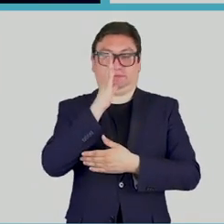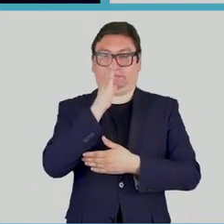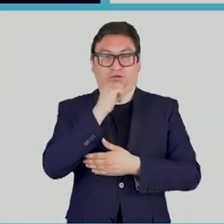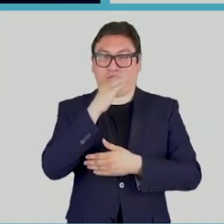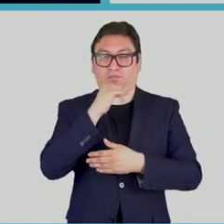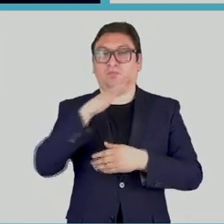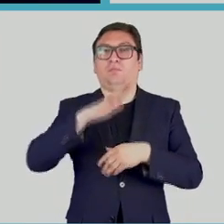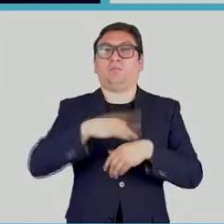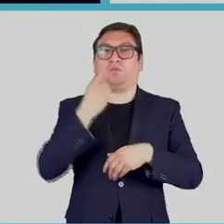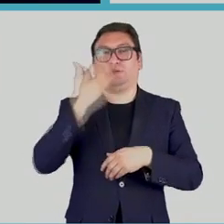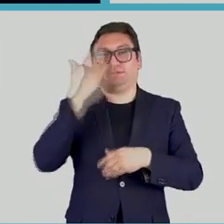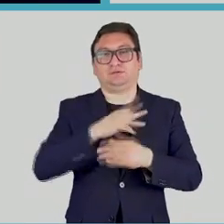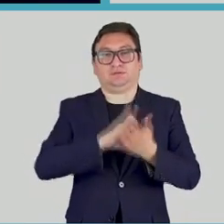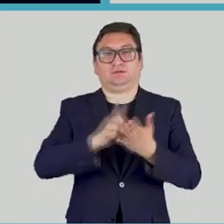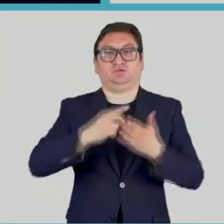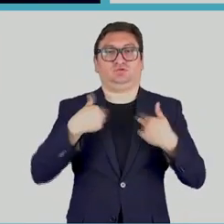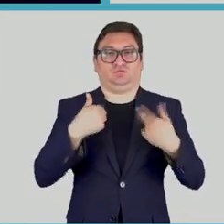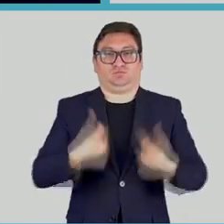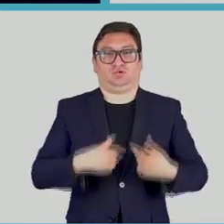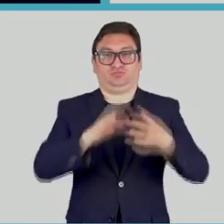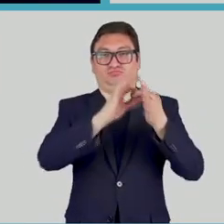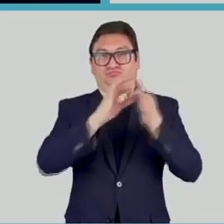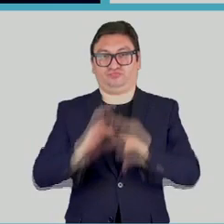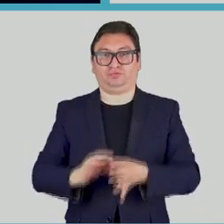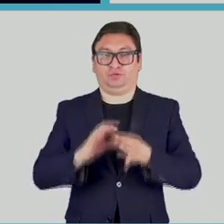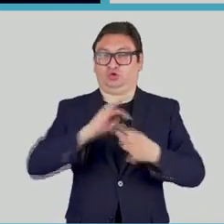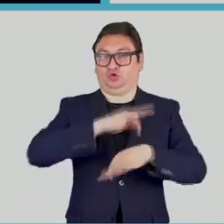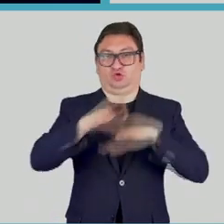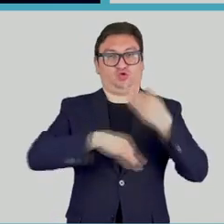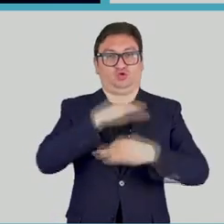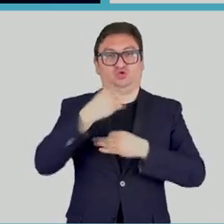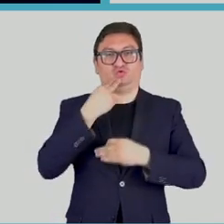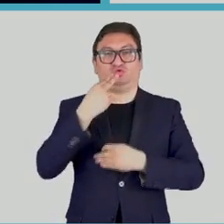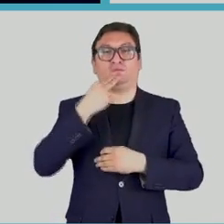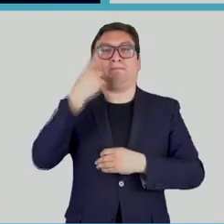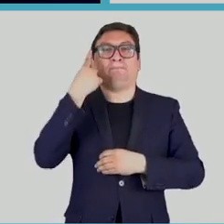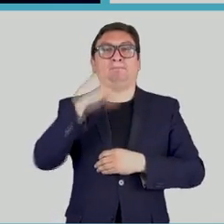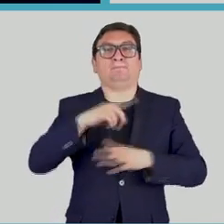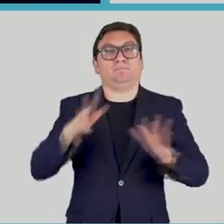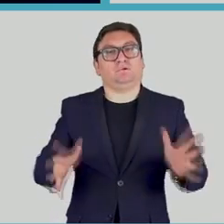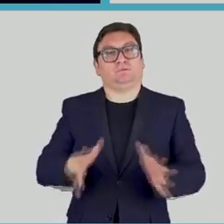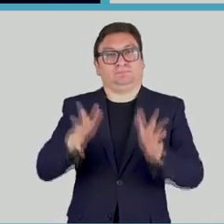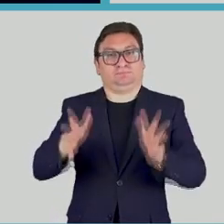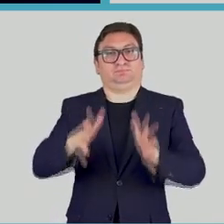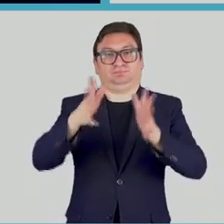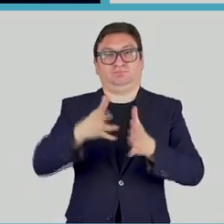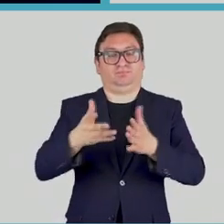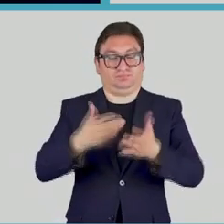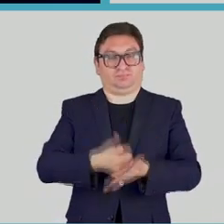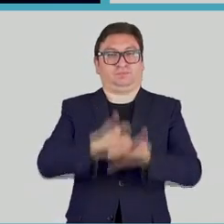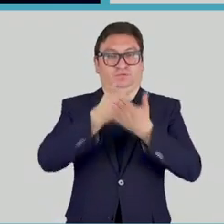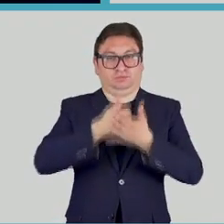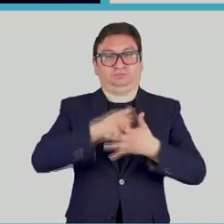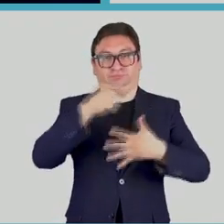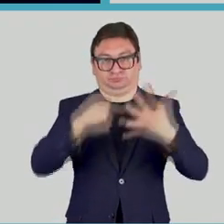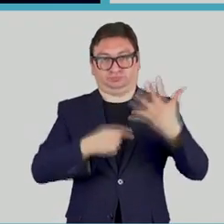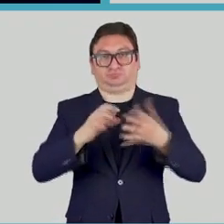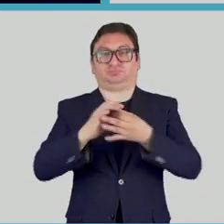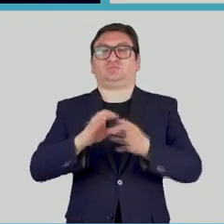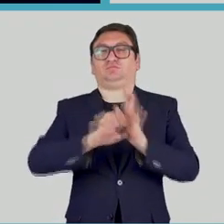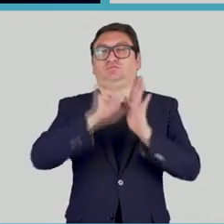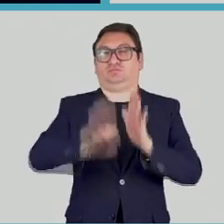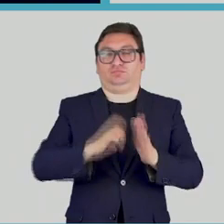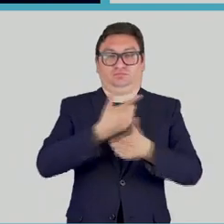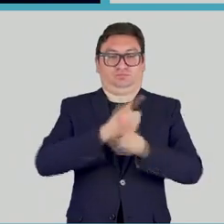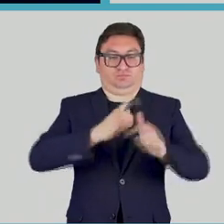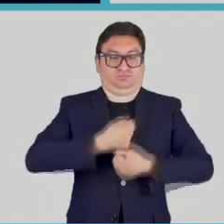parte de los principios de los Derechos Humanos todos estos derechos deben utilizarse para potencializarse unos a otros En mi